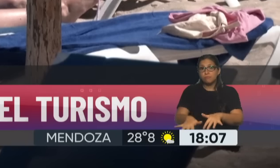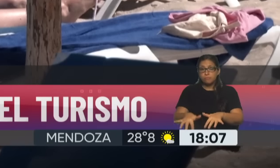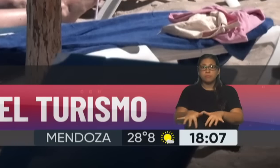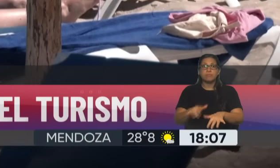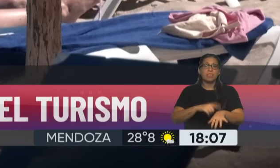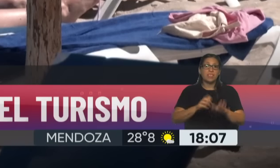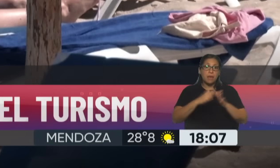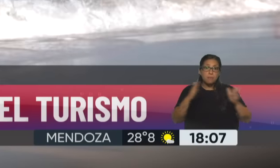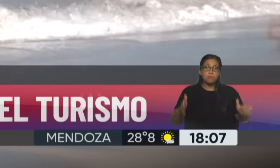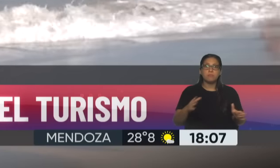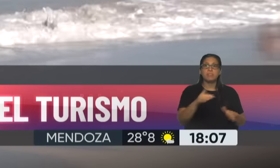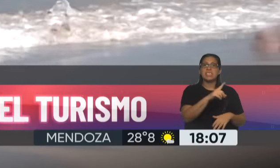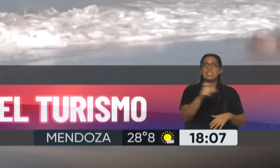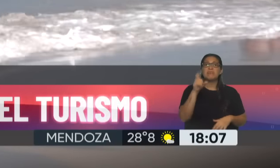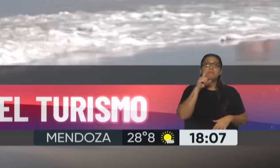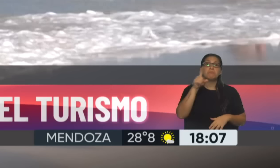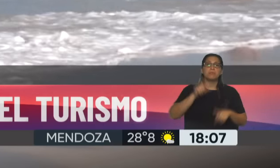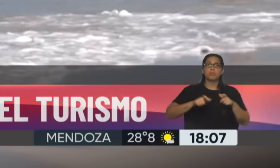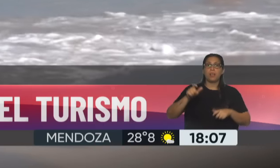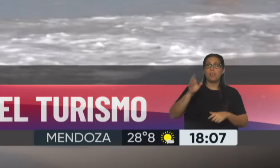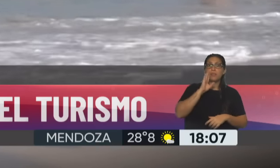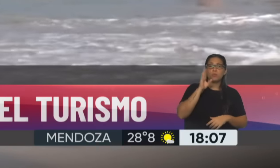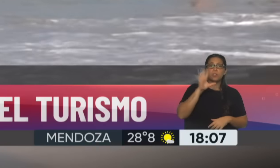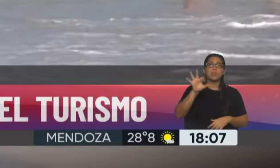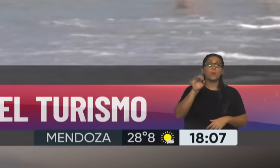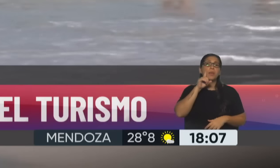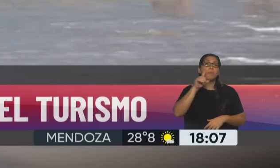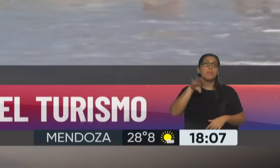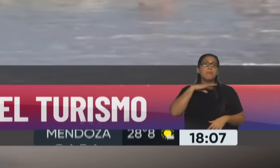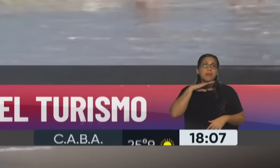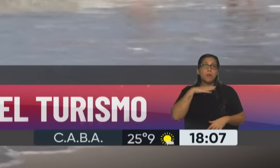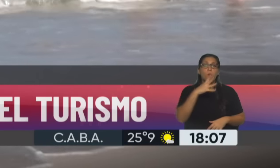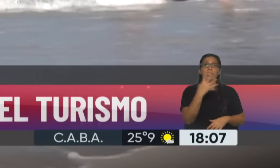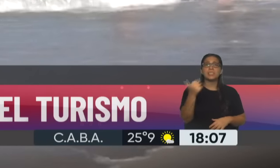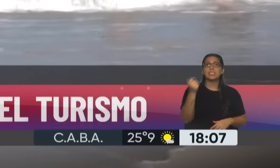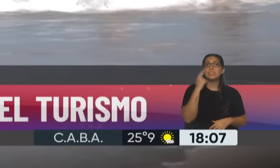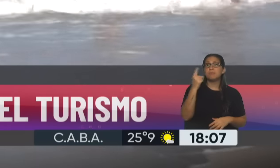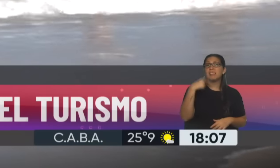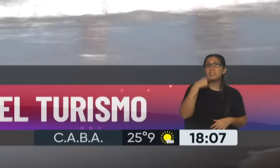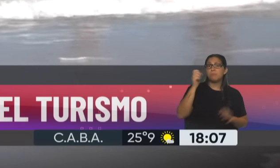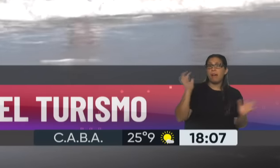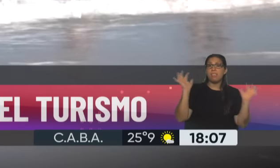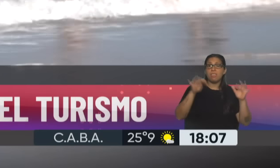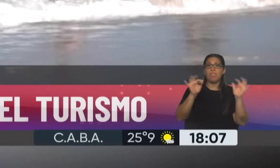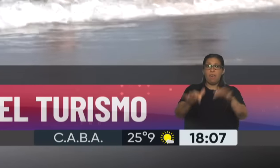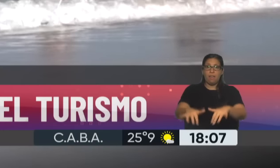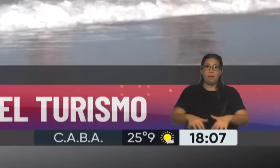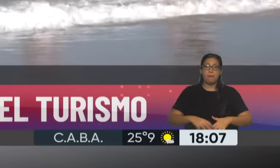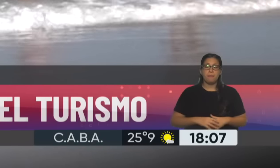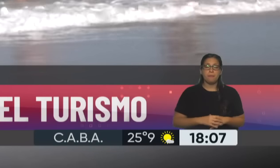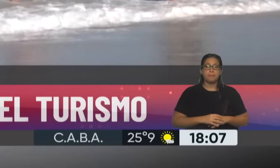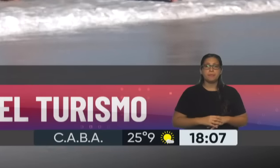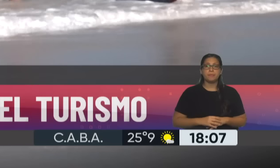recibió 100.000 estadounidenses, 50.000 mexicanos y 46.000 españoles.